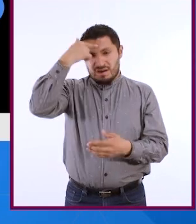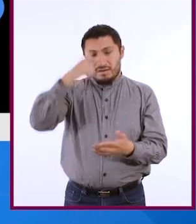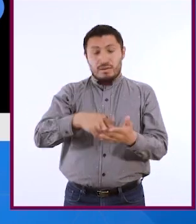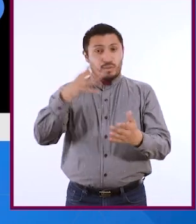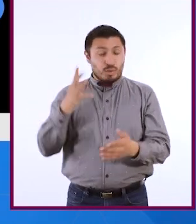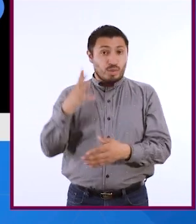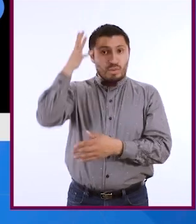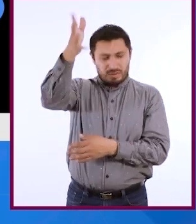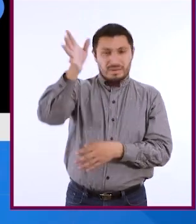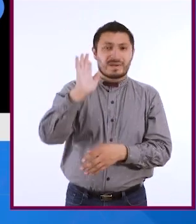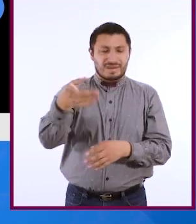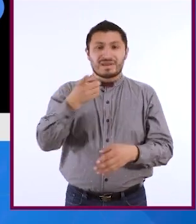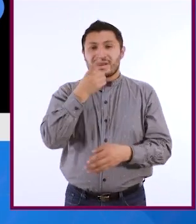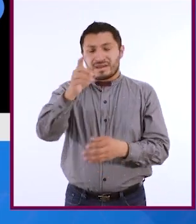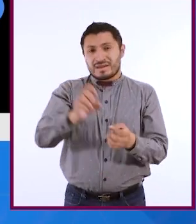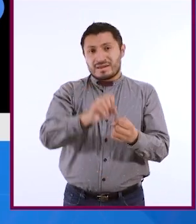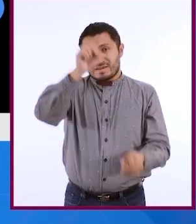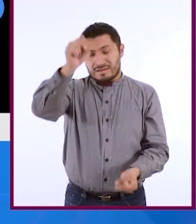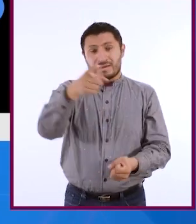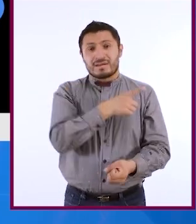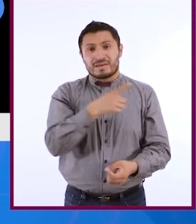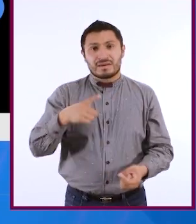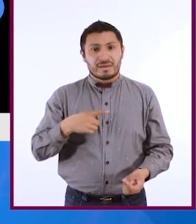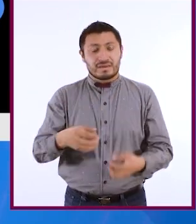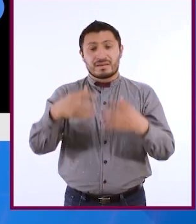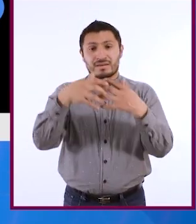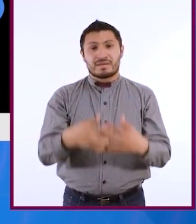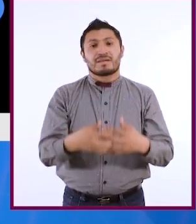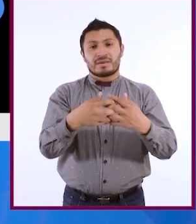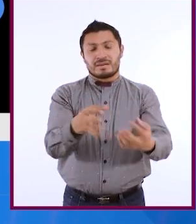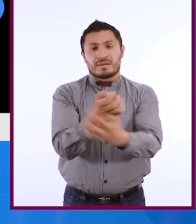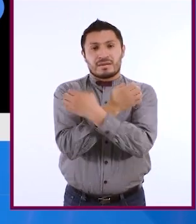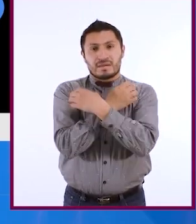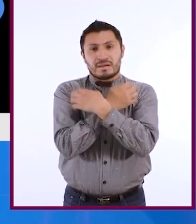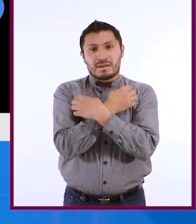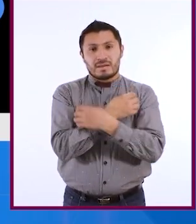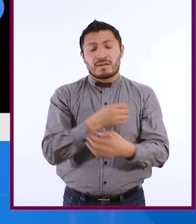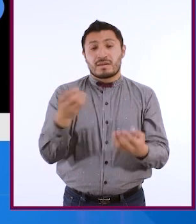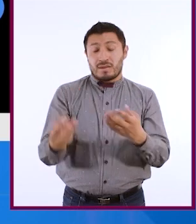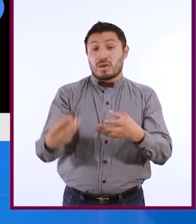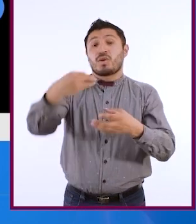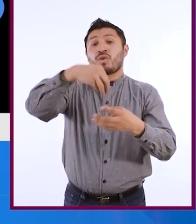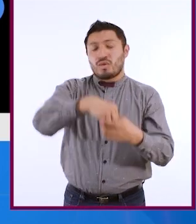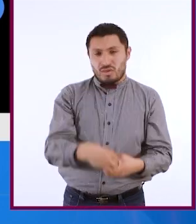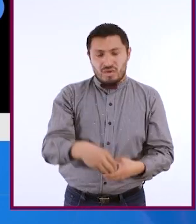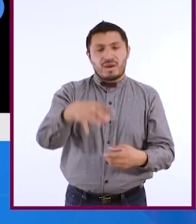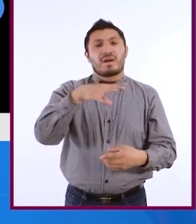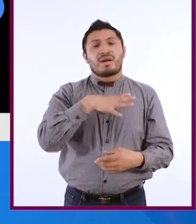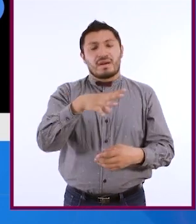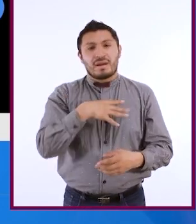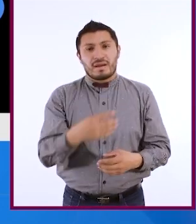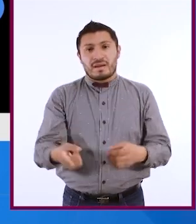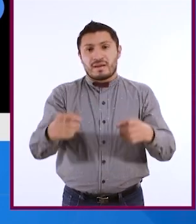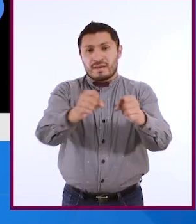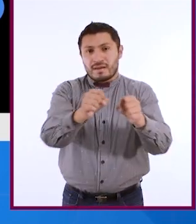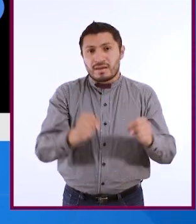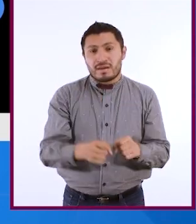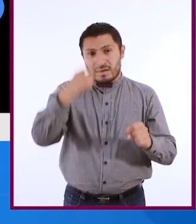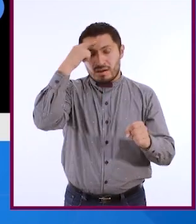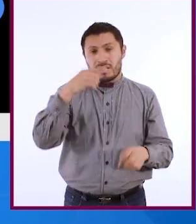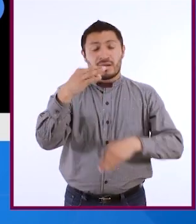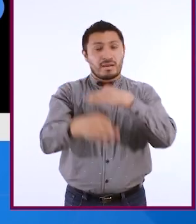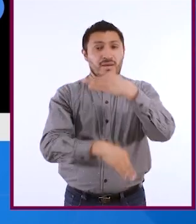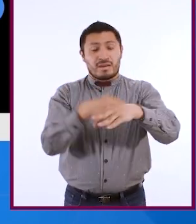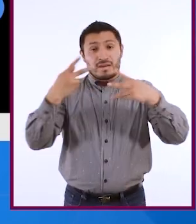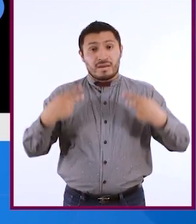hacia adelante, como ya lo dice la Constitución, tiene que ser un sistema educativo inclusivo que tenga un aula para todas y para